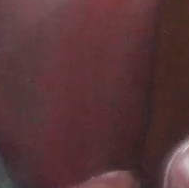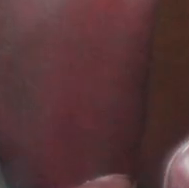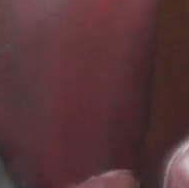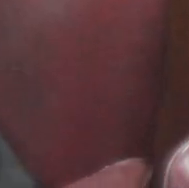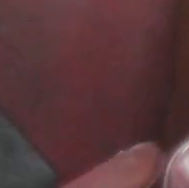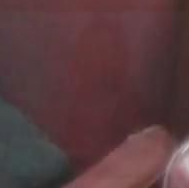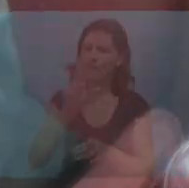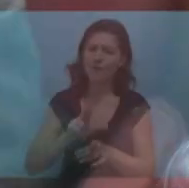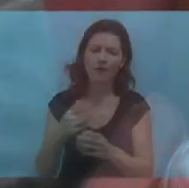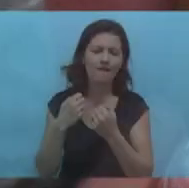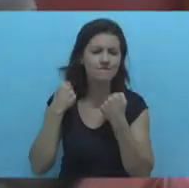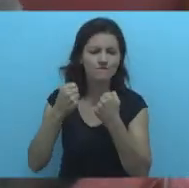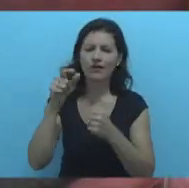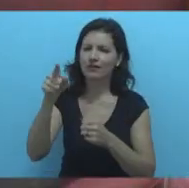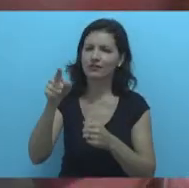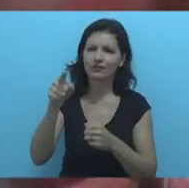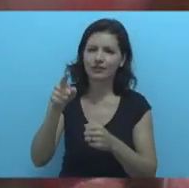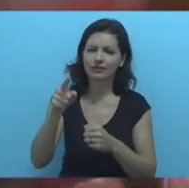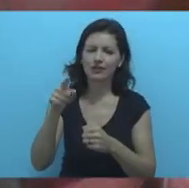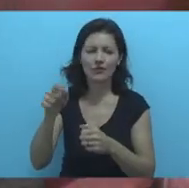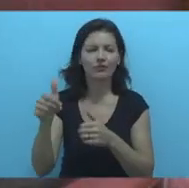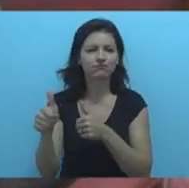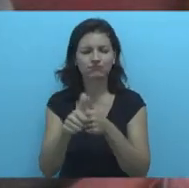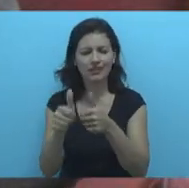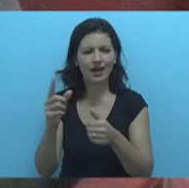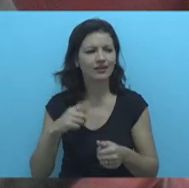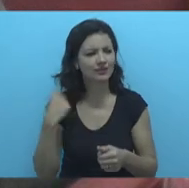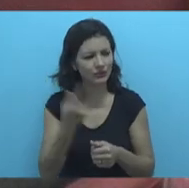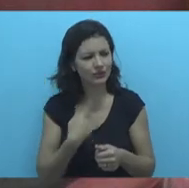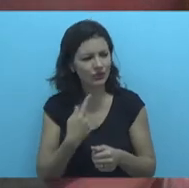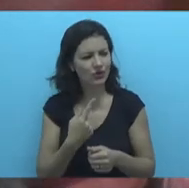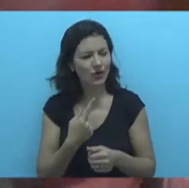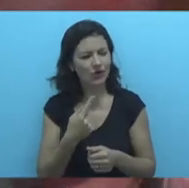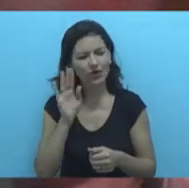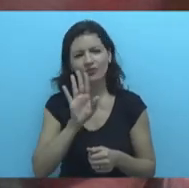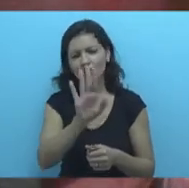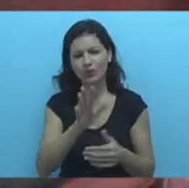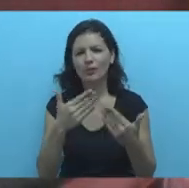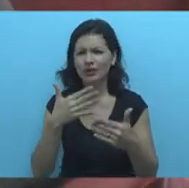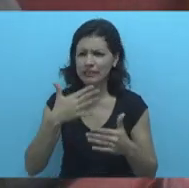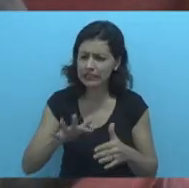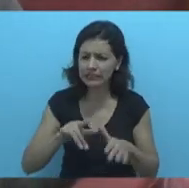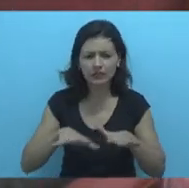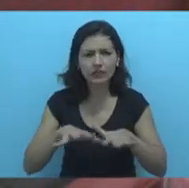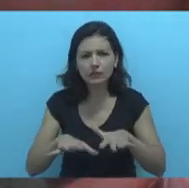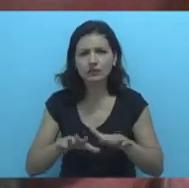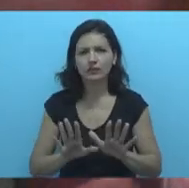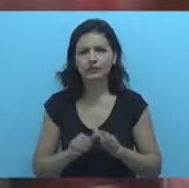y seguramente nos vas a guiar en un futuro para entender todo esto.